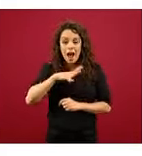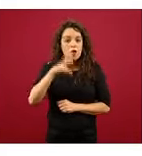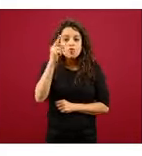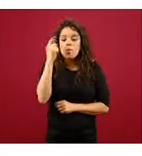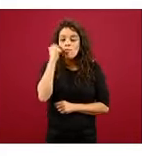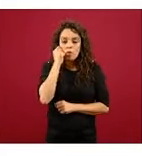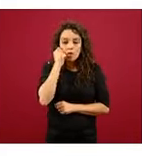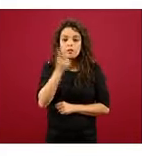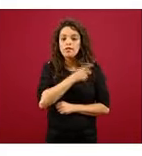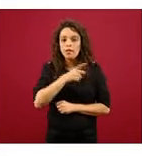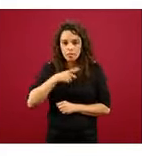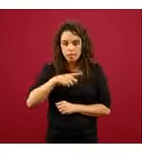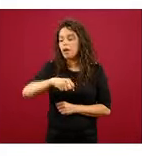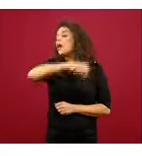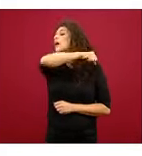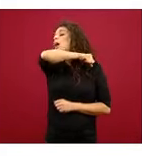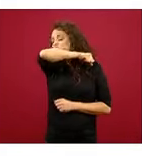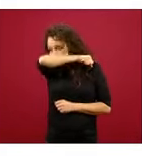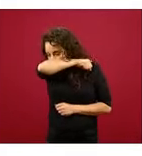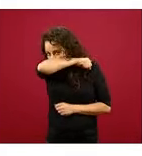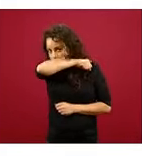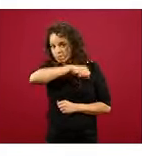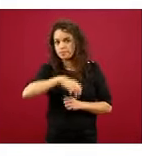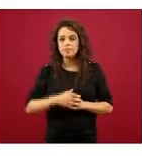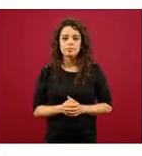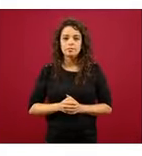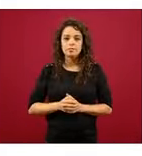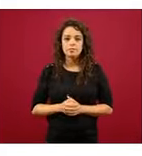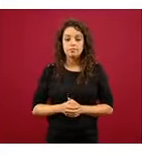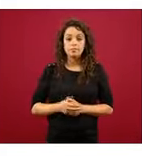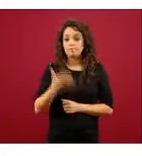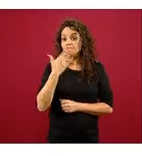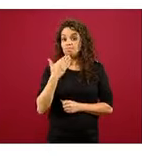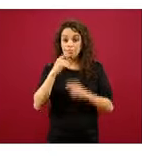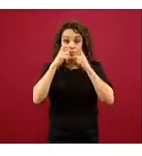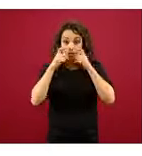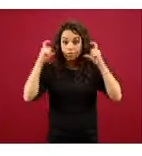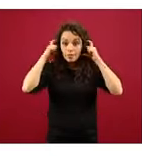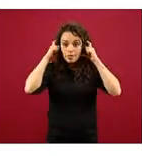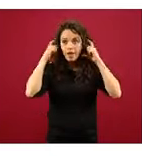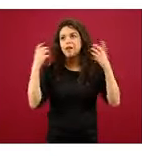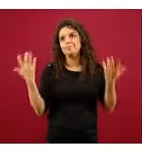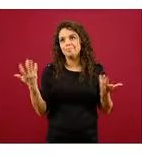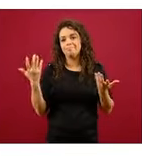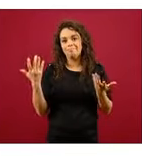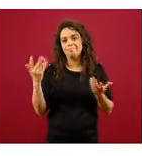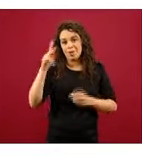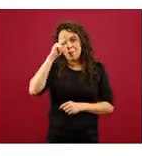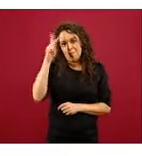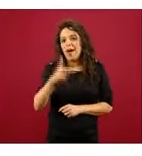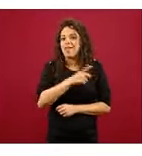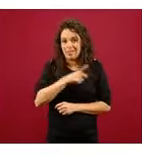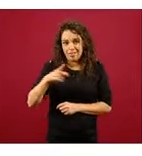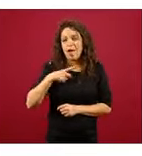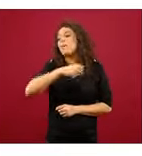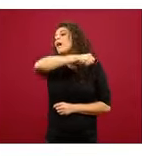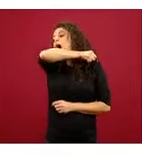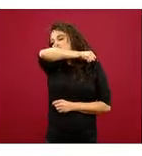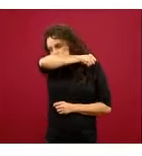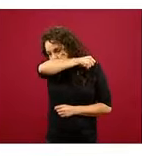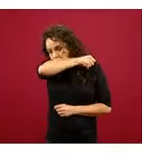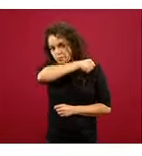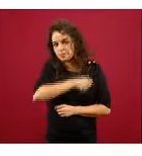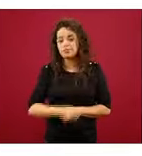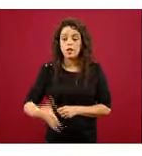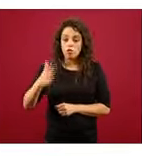aplicar esa etiqueta respiratoria. Si no lo traigo, pues también hay que hacerlo. Entonces, no olvidarlo, toser o estornudar en el pliegue